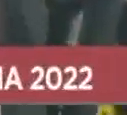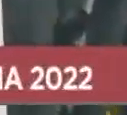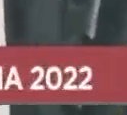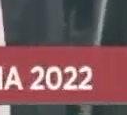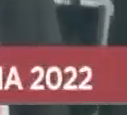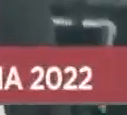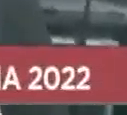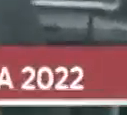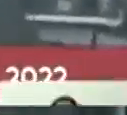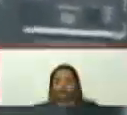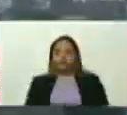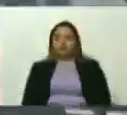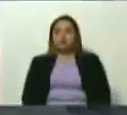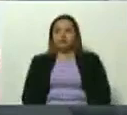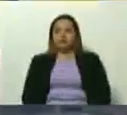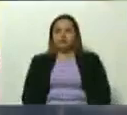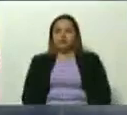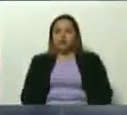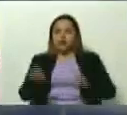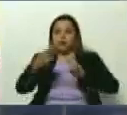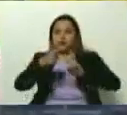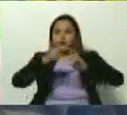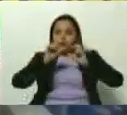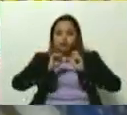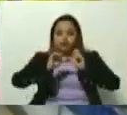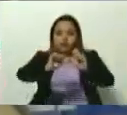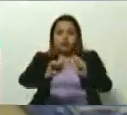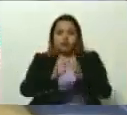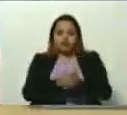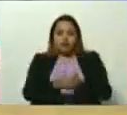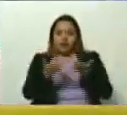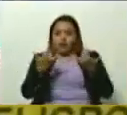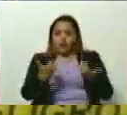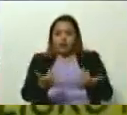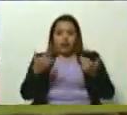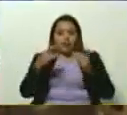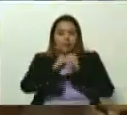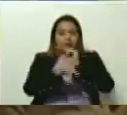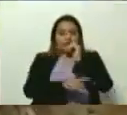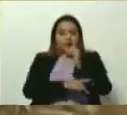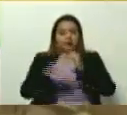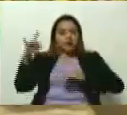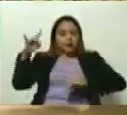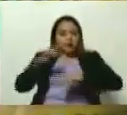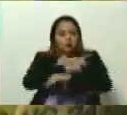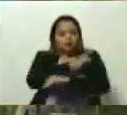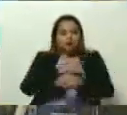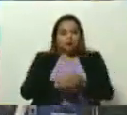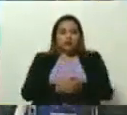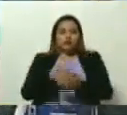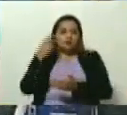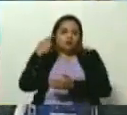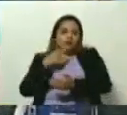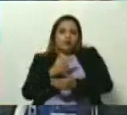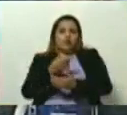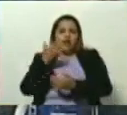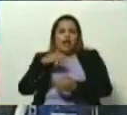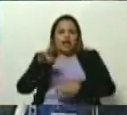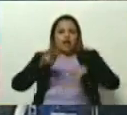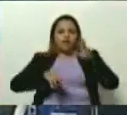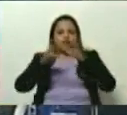Y Venezolana de Televisión continúa en vivo en directo desde el Parque Simón Bolívar en La Carlota, donde se está realizando la Expo Seguridad